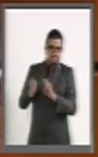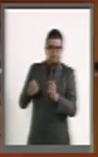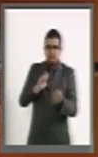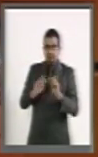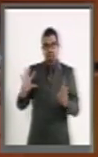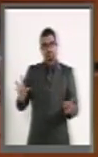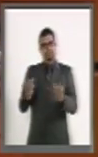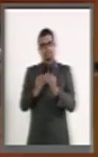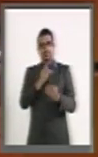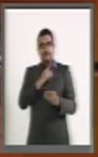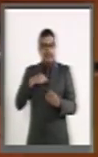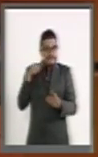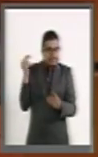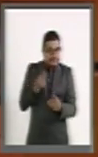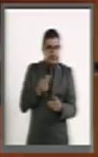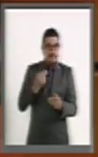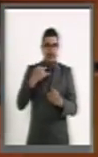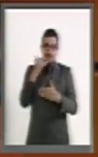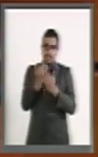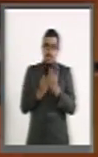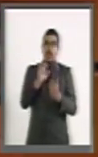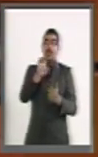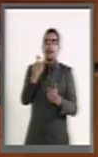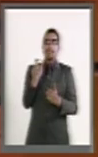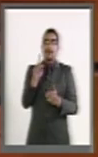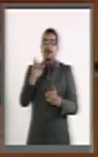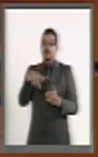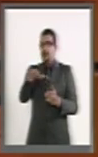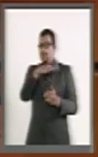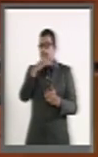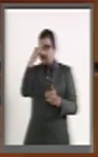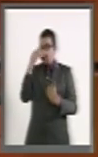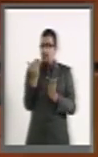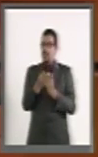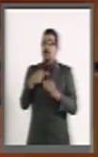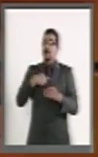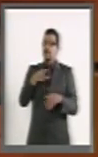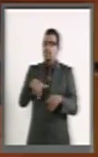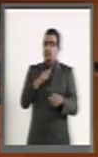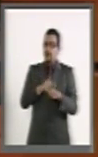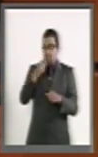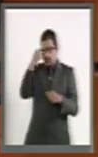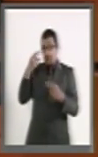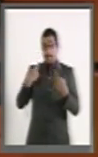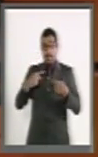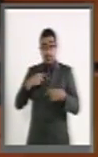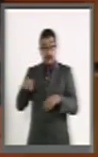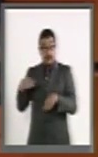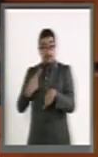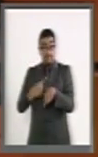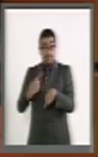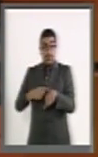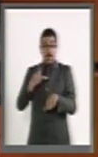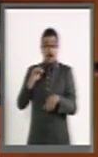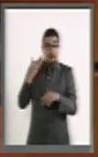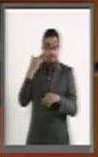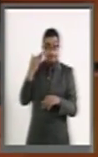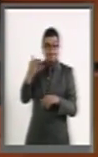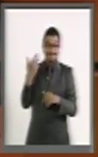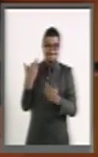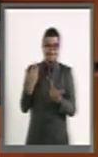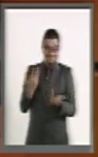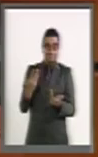deberá contar con un expediente clínico electrónico nacional de pacientes con enfermedades crónicas,